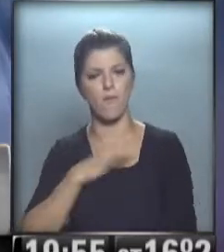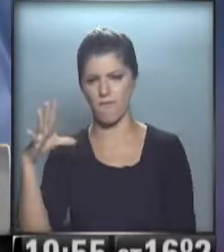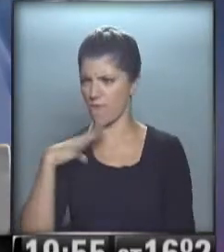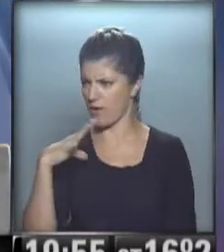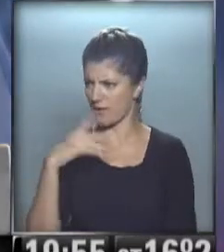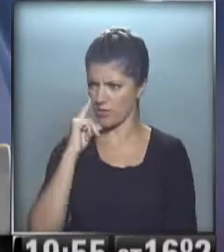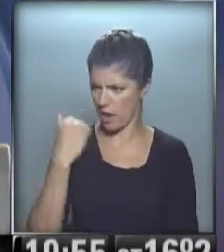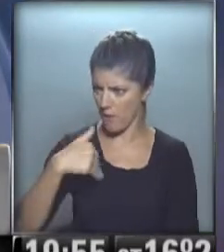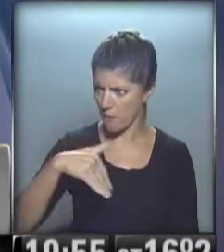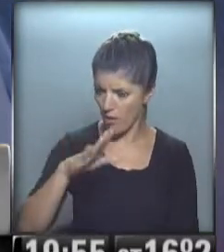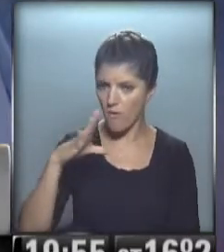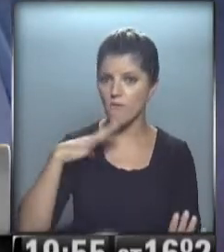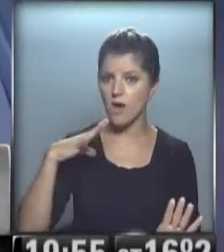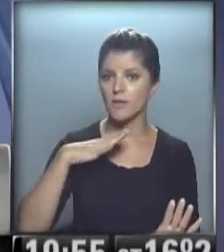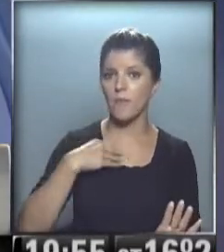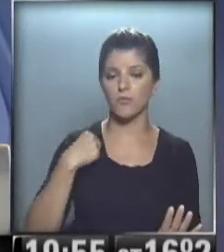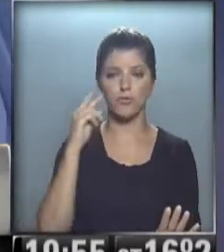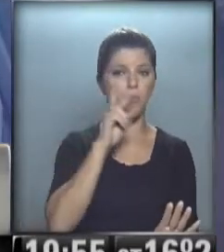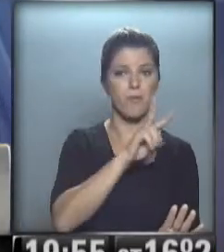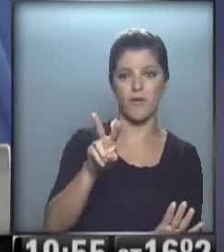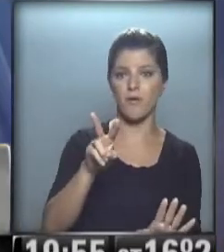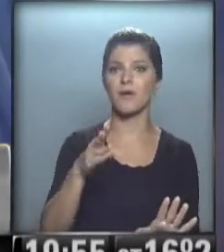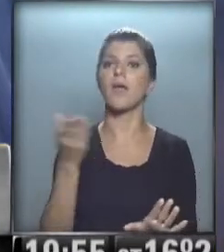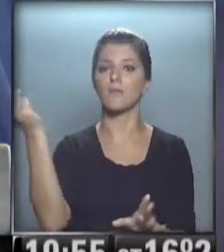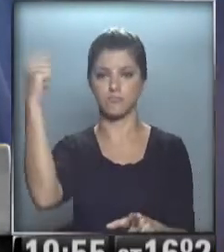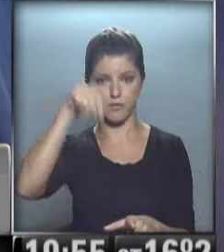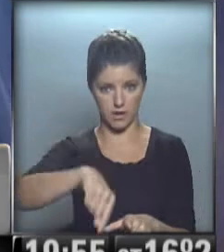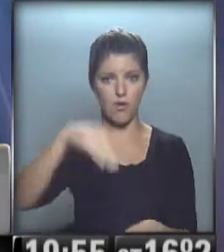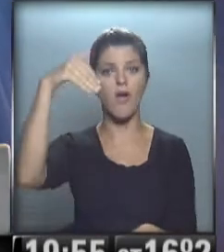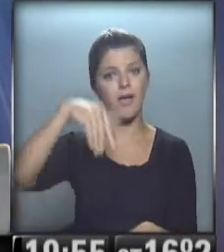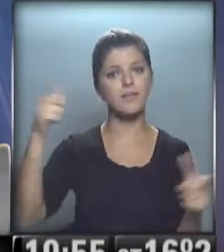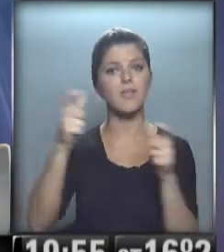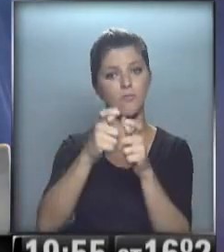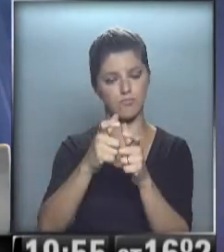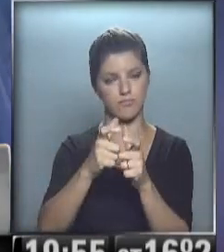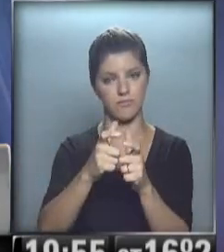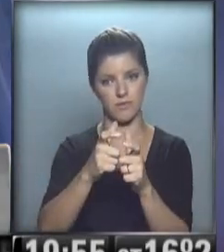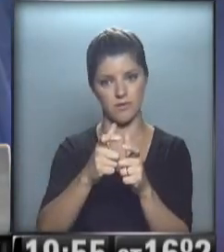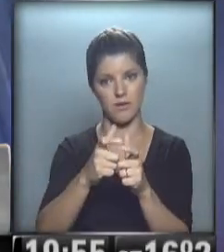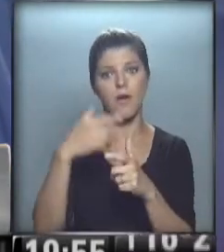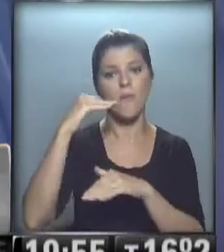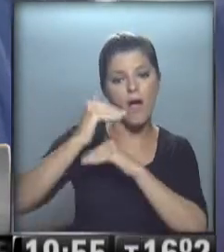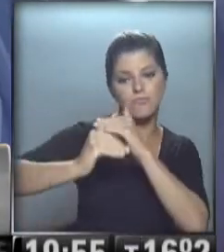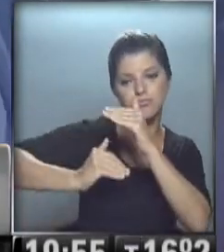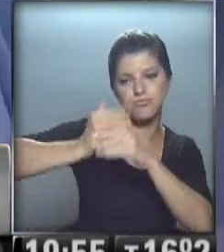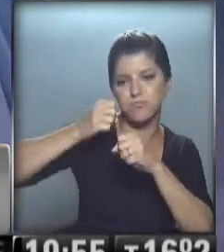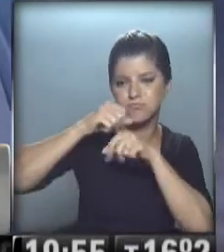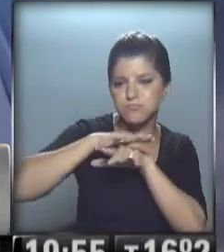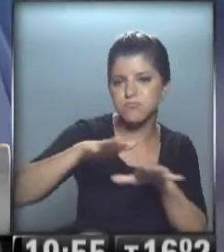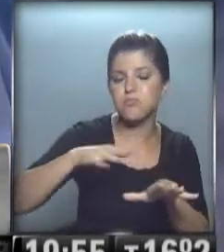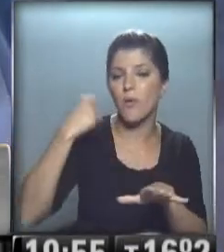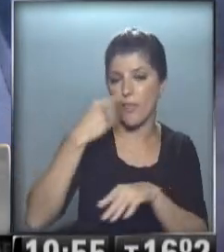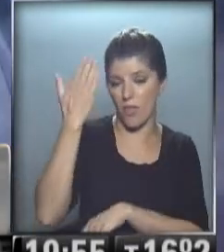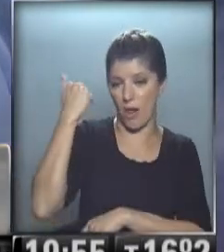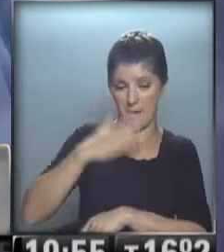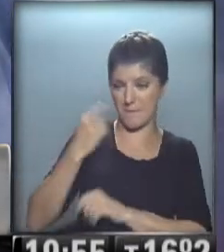Nos quedan un par de días, pero veo que hay una linda concurrencia, que el MIC va desarrollándose desde las primeras ediciones